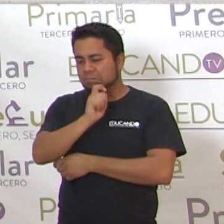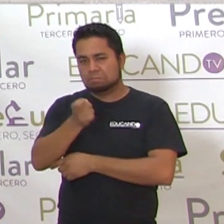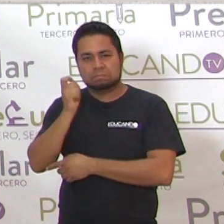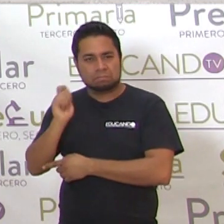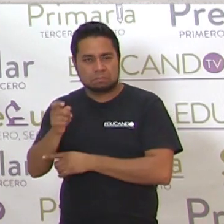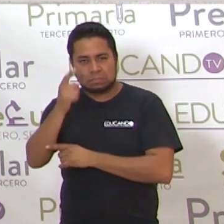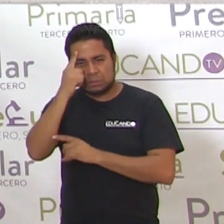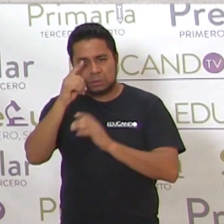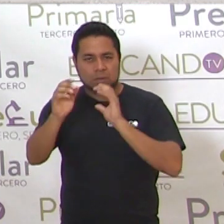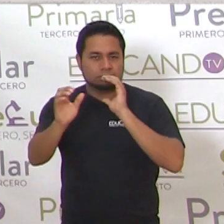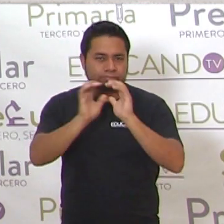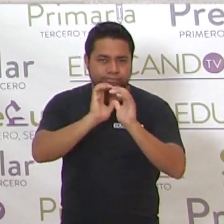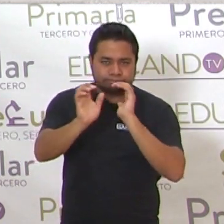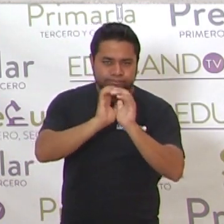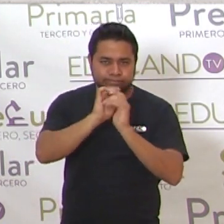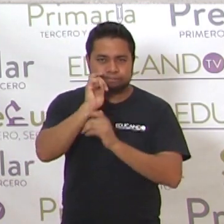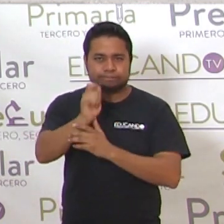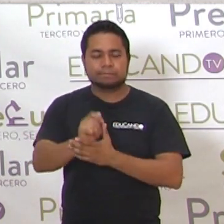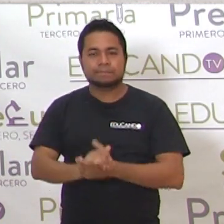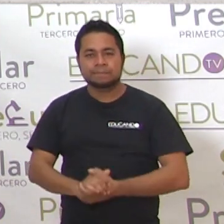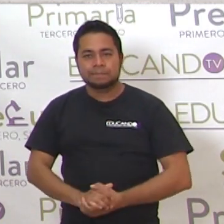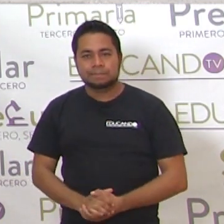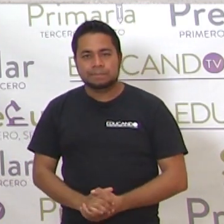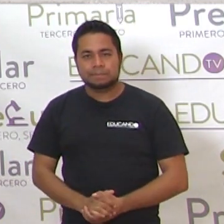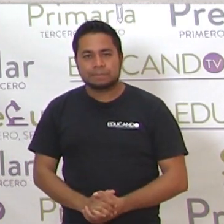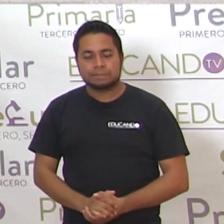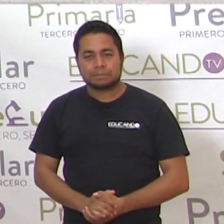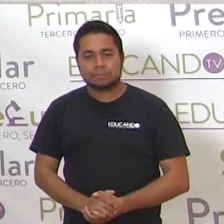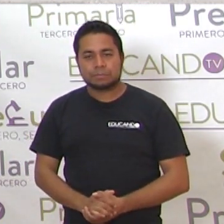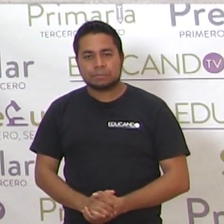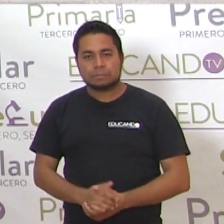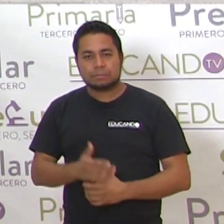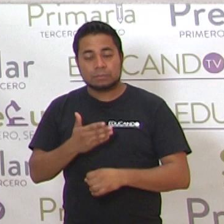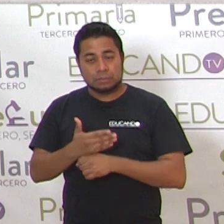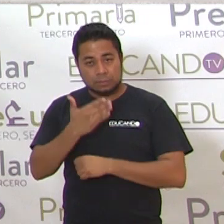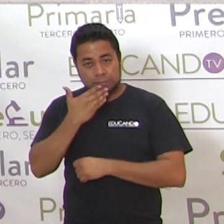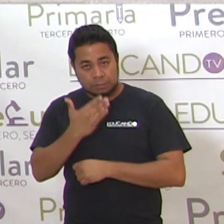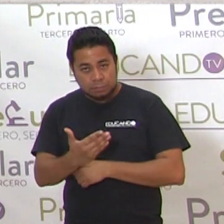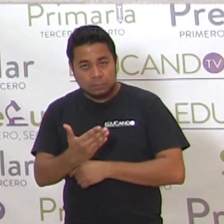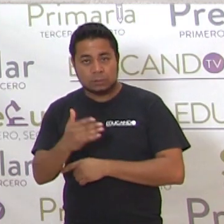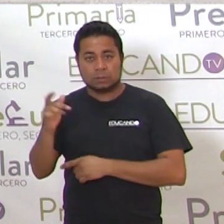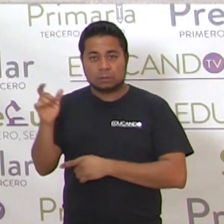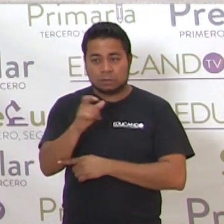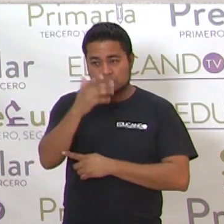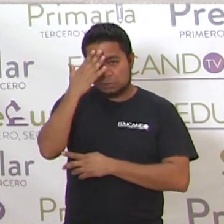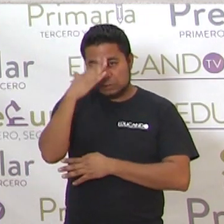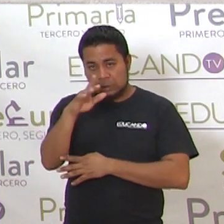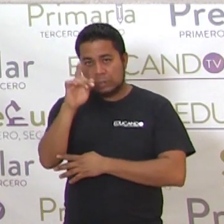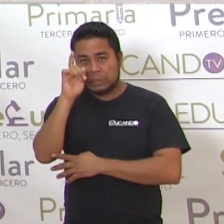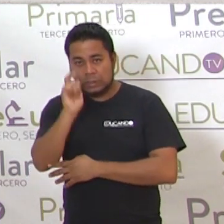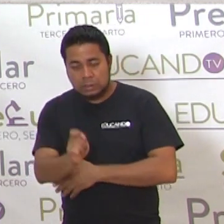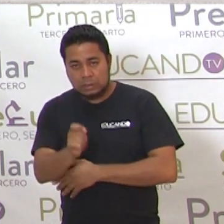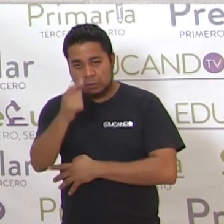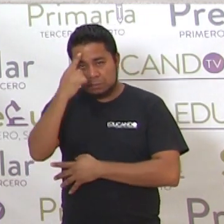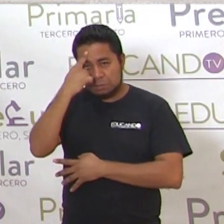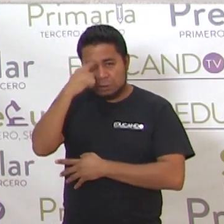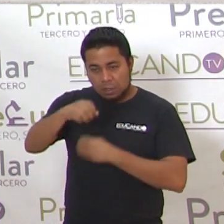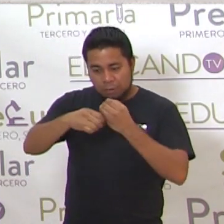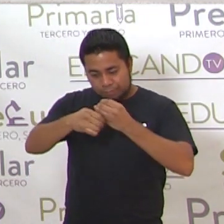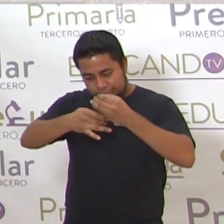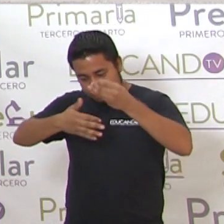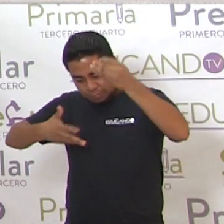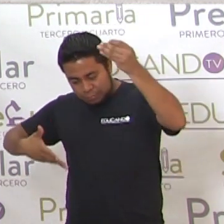comunicación oral muy bien ahora cuando ya nos referimos a lo que es nuestra ventanilla de correo